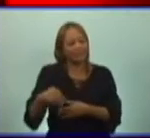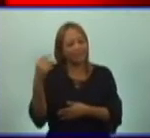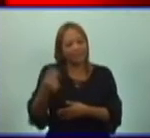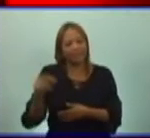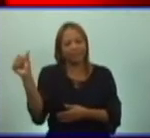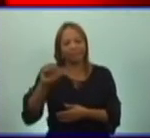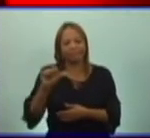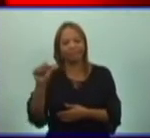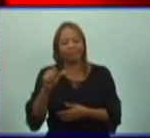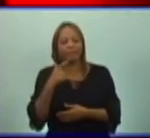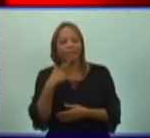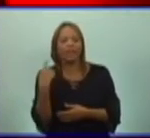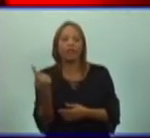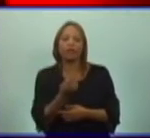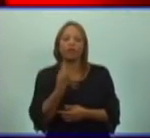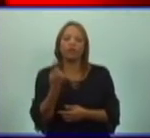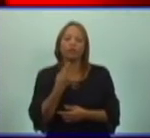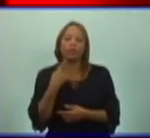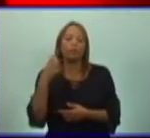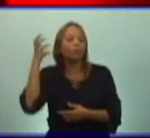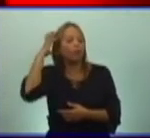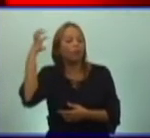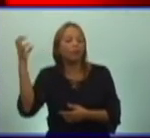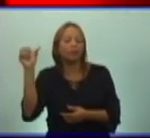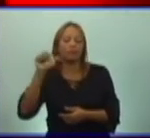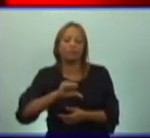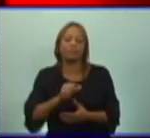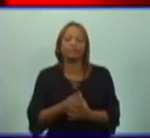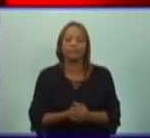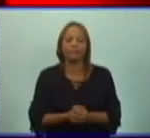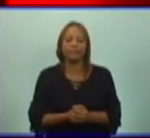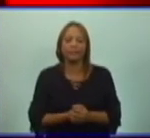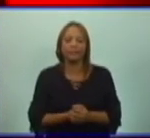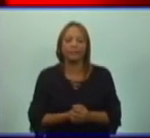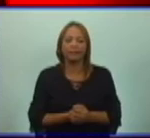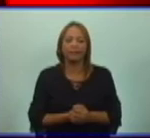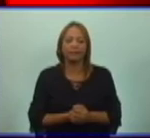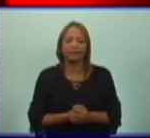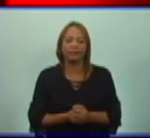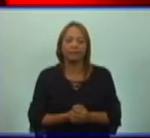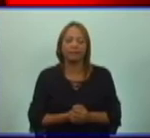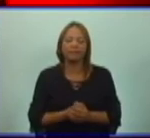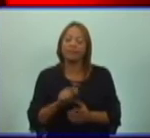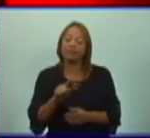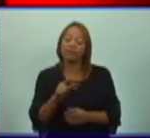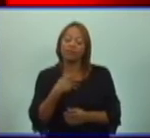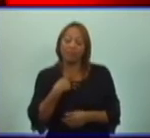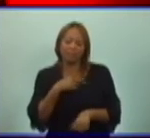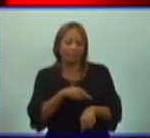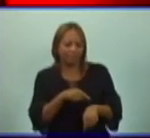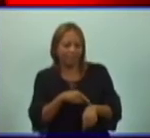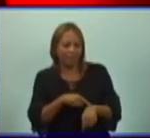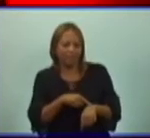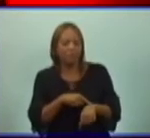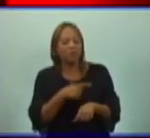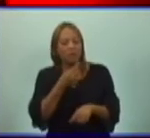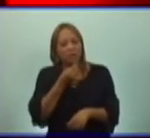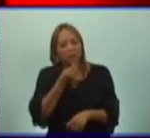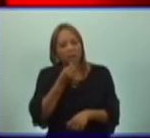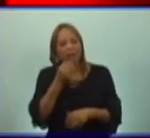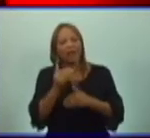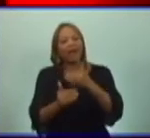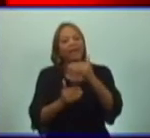que fuimos objeto por parte del imperialismo. Entonces, tendrán tiempo y ya tendrán